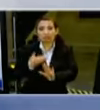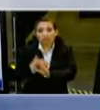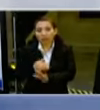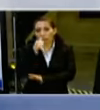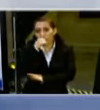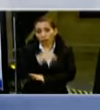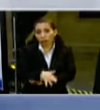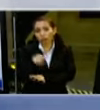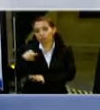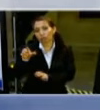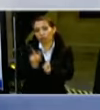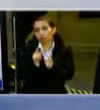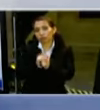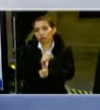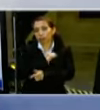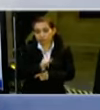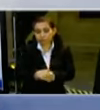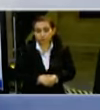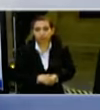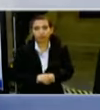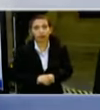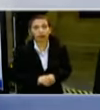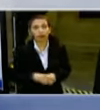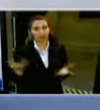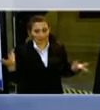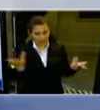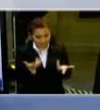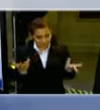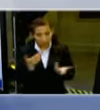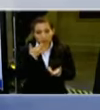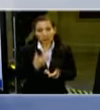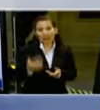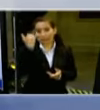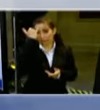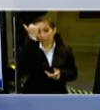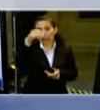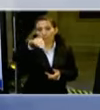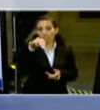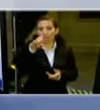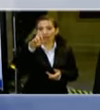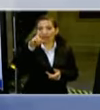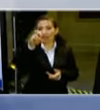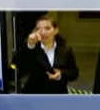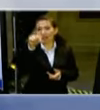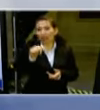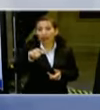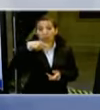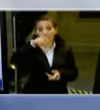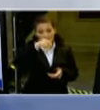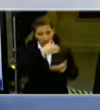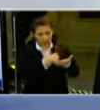violencia y el crimen organizado. Logramos la iniciativa Mérida, pero en la iniciativa Mérida